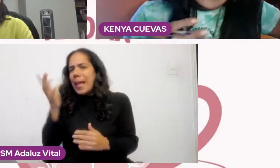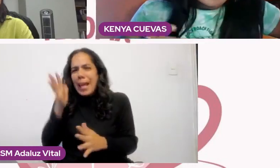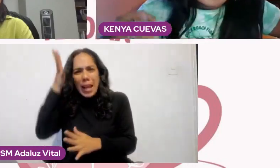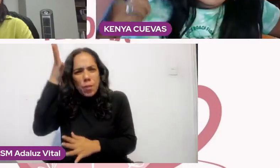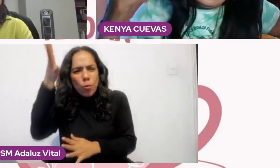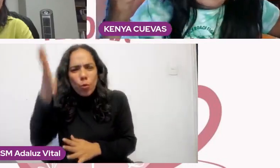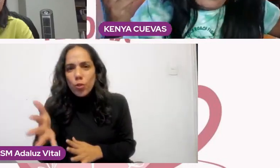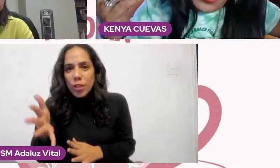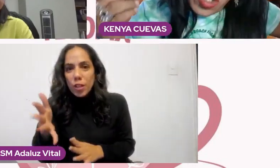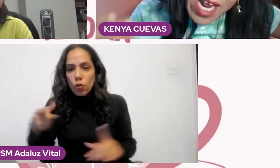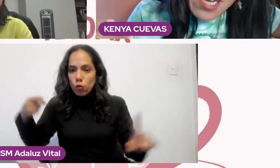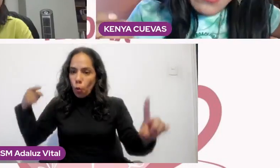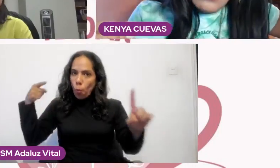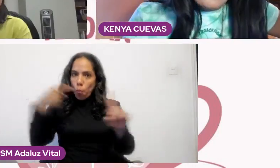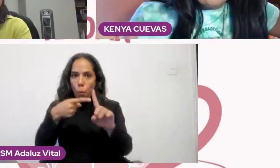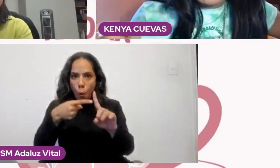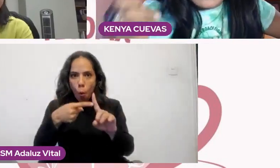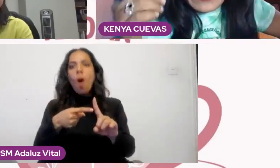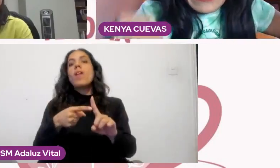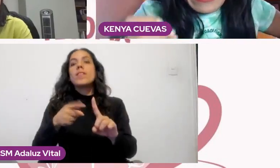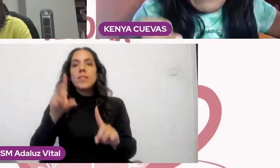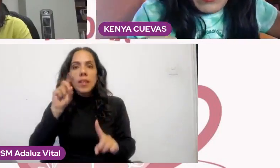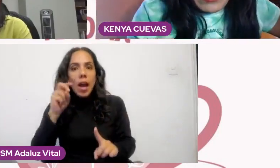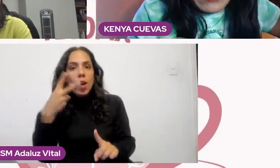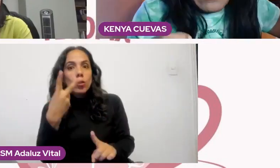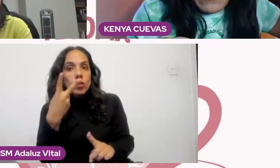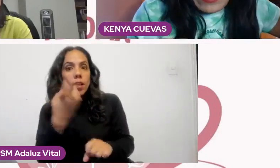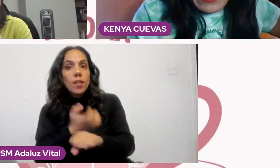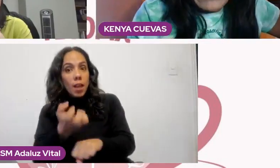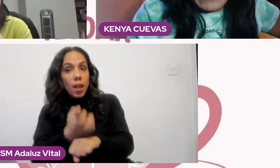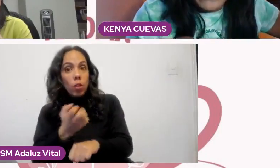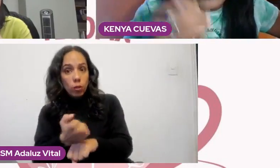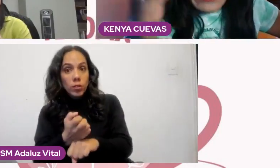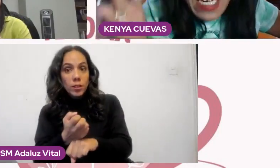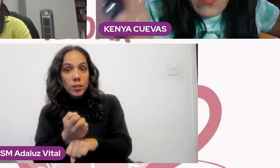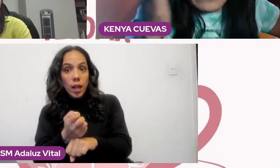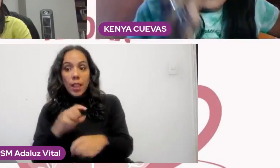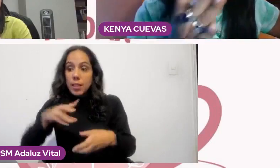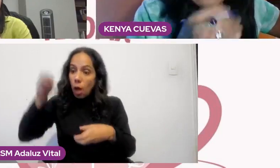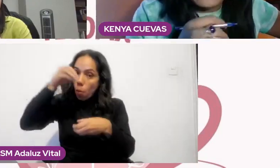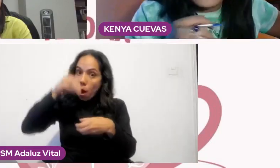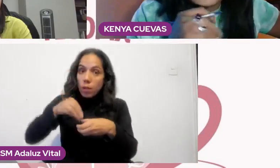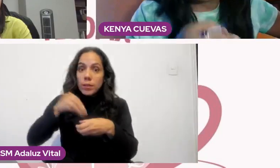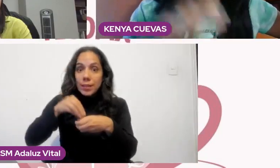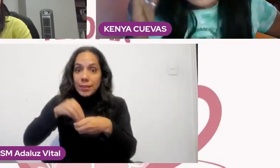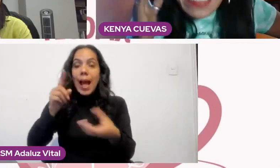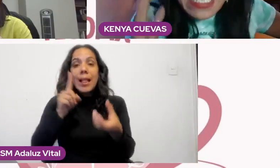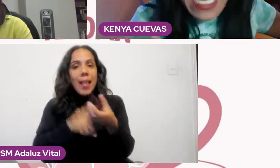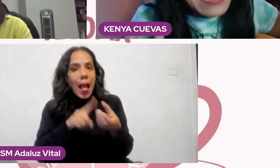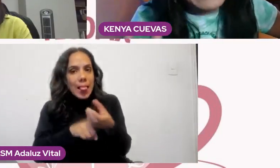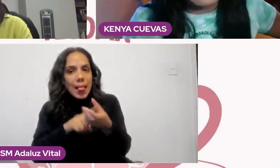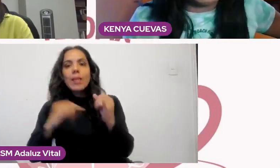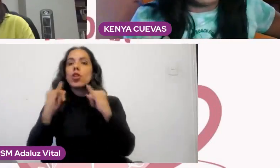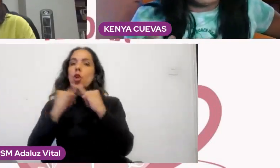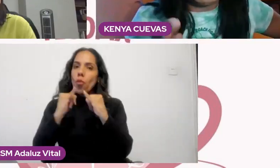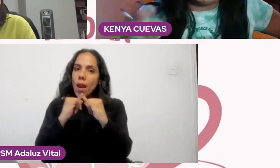trabajo interinstitucional, porque Casa de las Muñecas es lo que hace, coordinar con las instituciones,